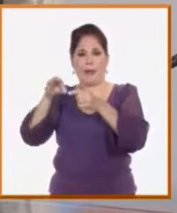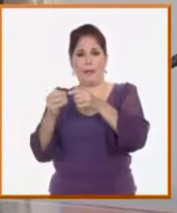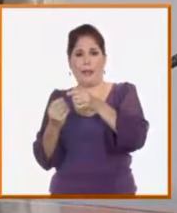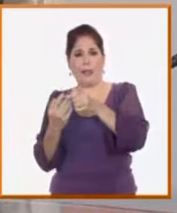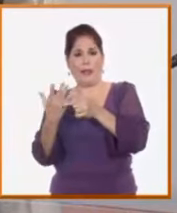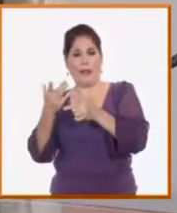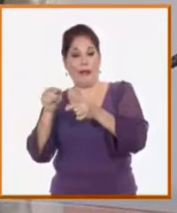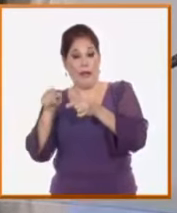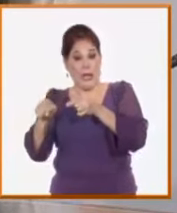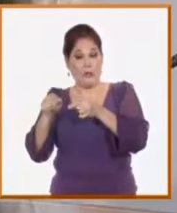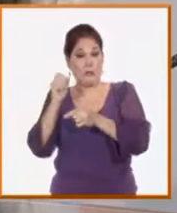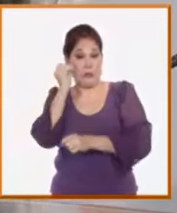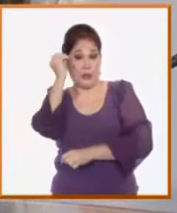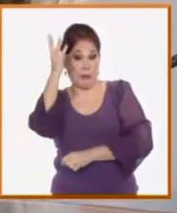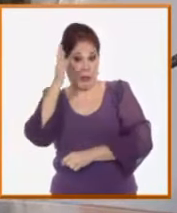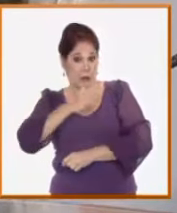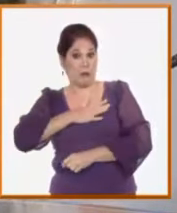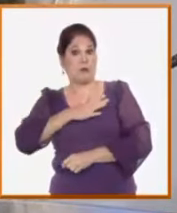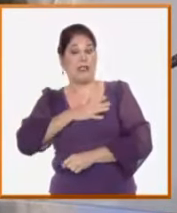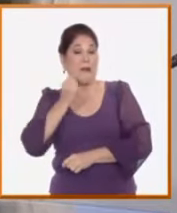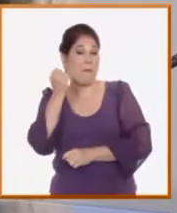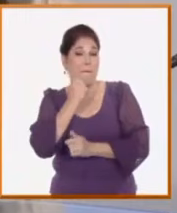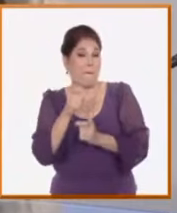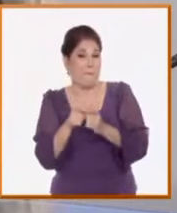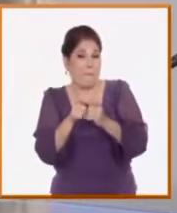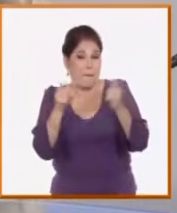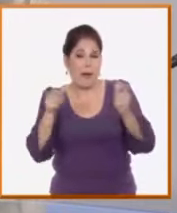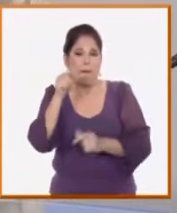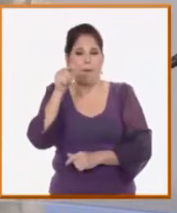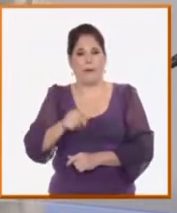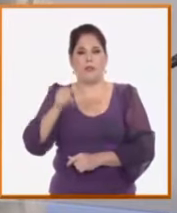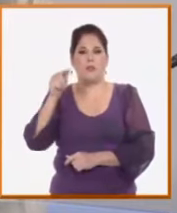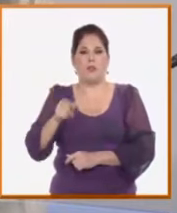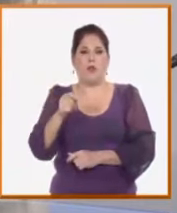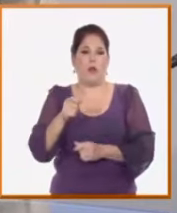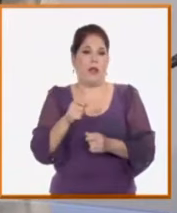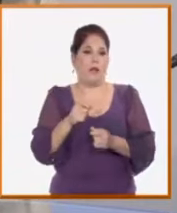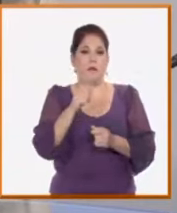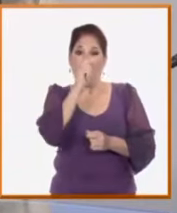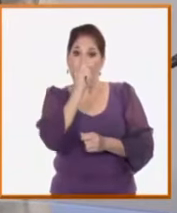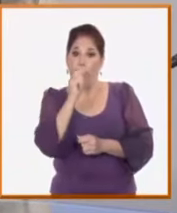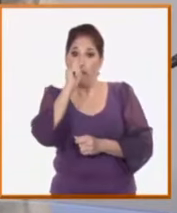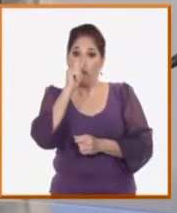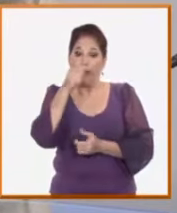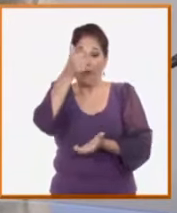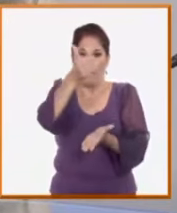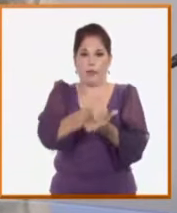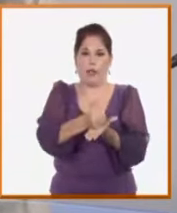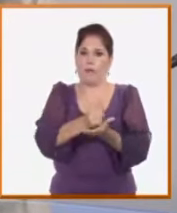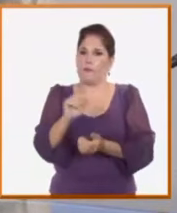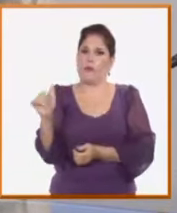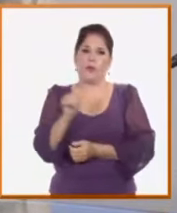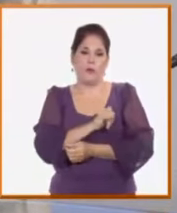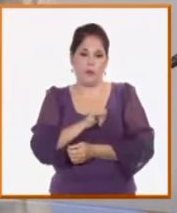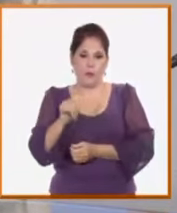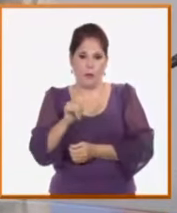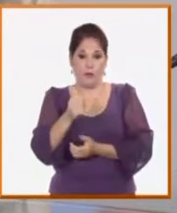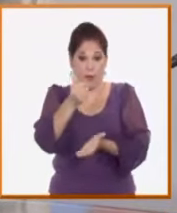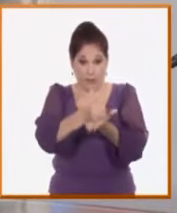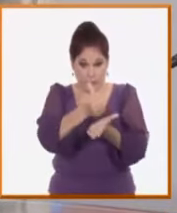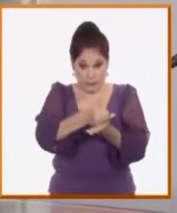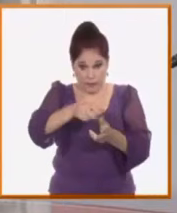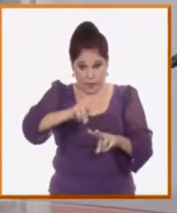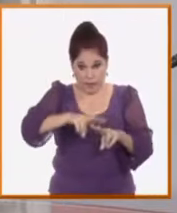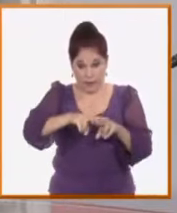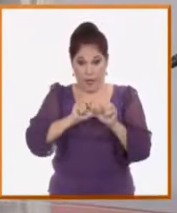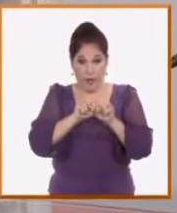generado un incremento de las operaciones de traslado de droga entre provincia y hacia la capital y desde la capital